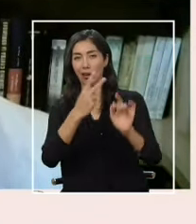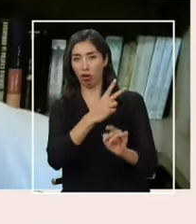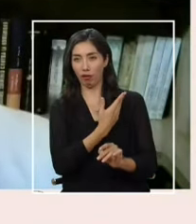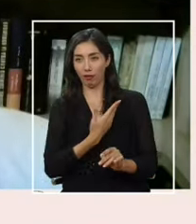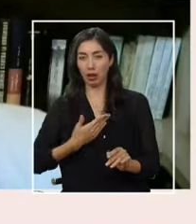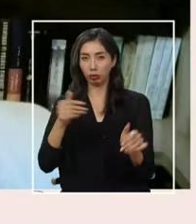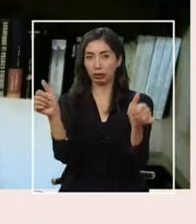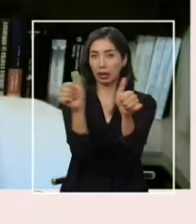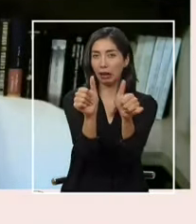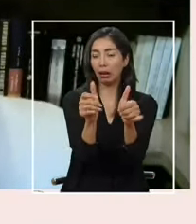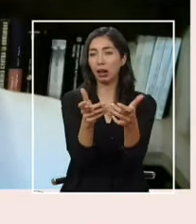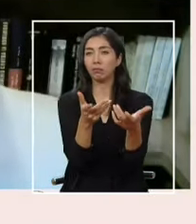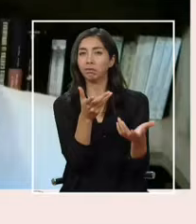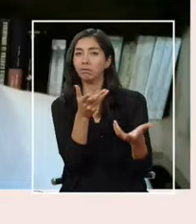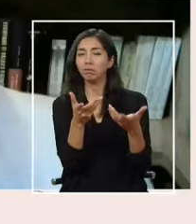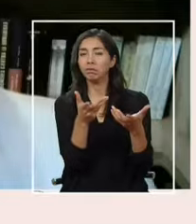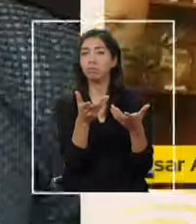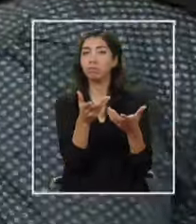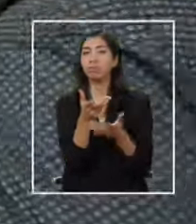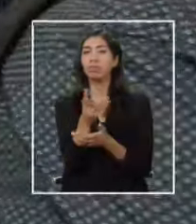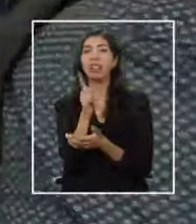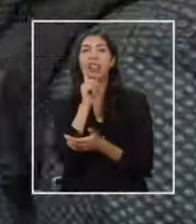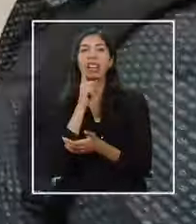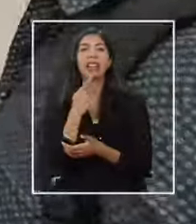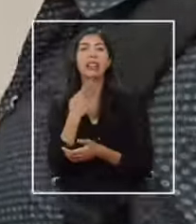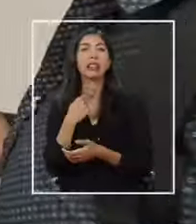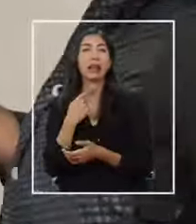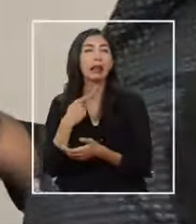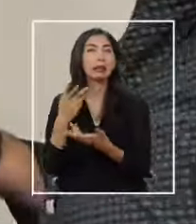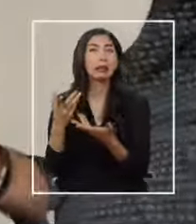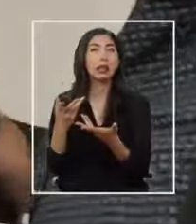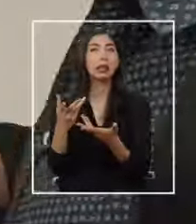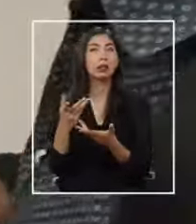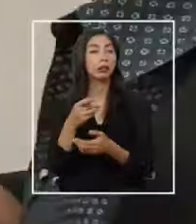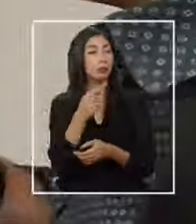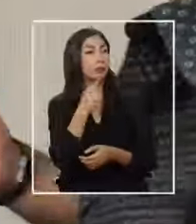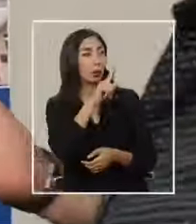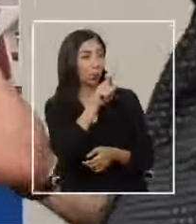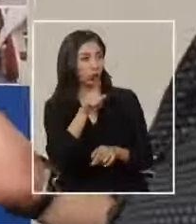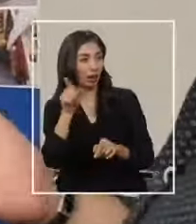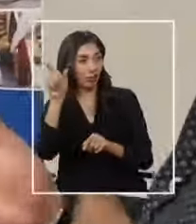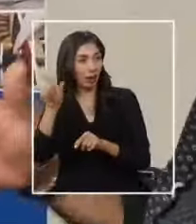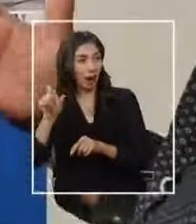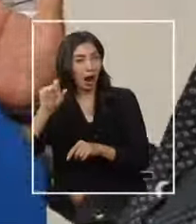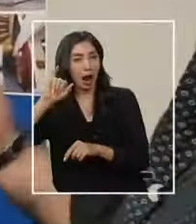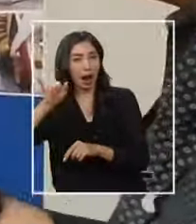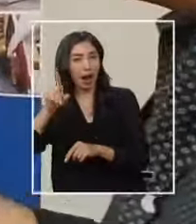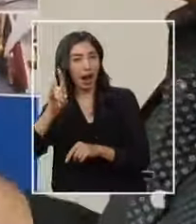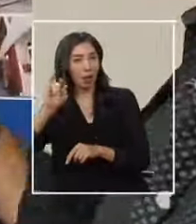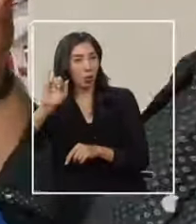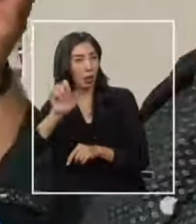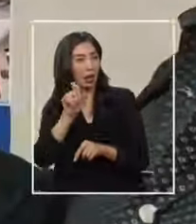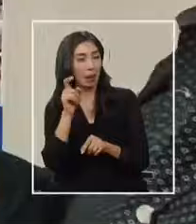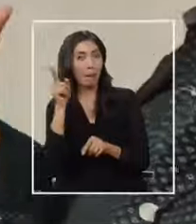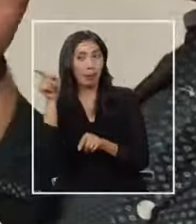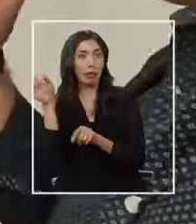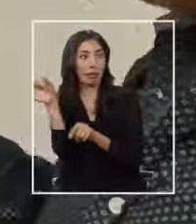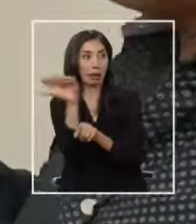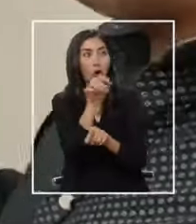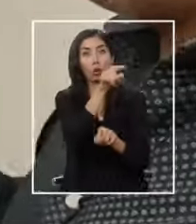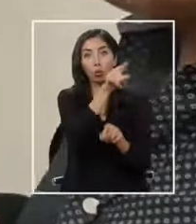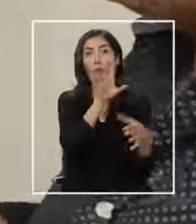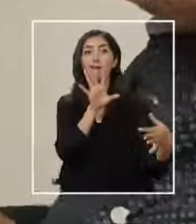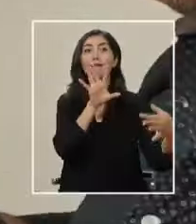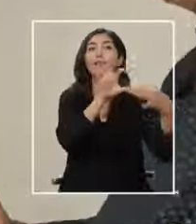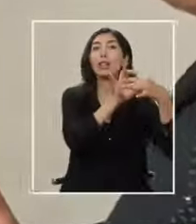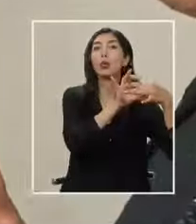dice, ¿a quién le puede servir esto? ¿Qué le parecen las declaraciones del alcalde Jadue respecto a que usted tendría vínculo, relación con la